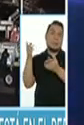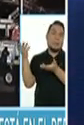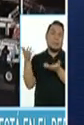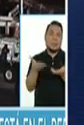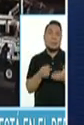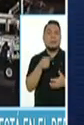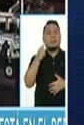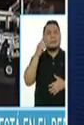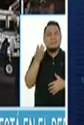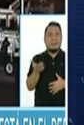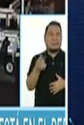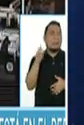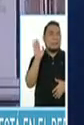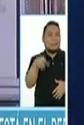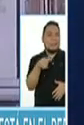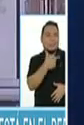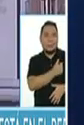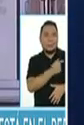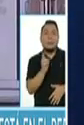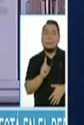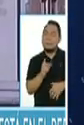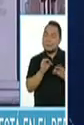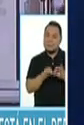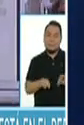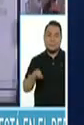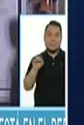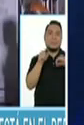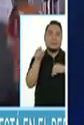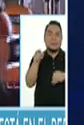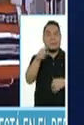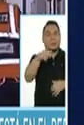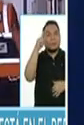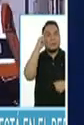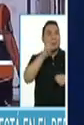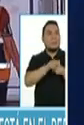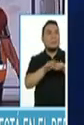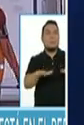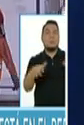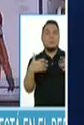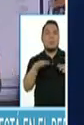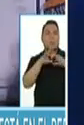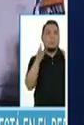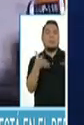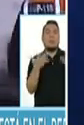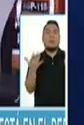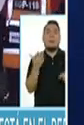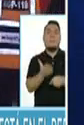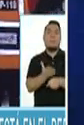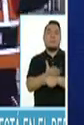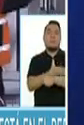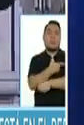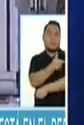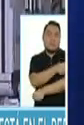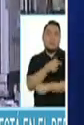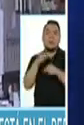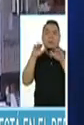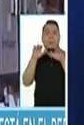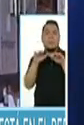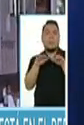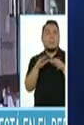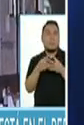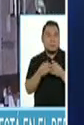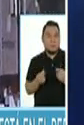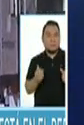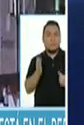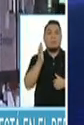llegando. El objetivo del gobierno nacional es poder inmunizar al 100% de la población, y ese